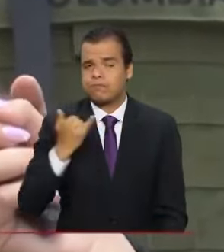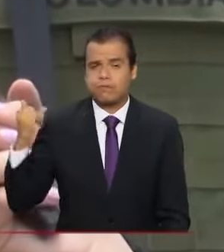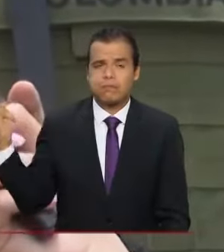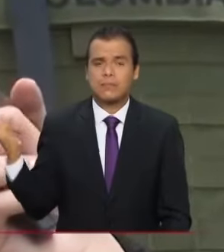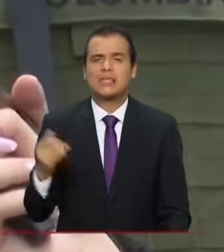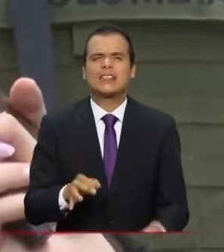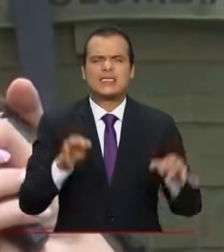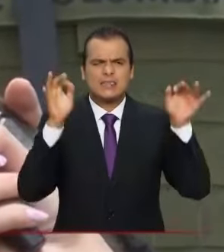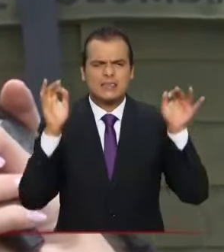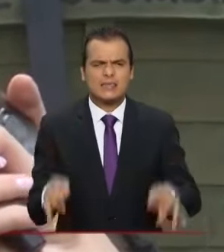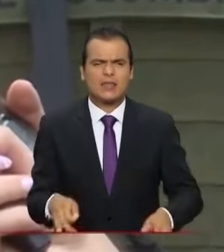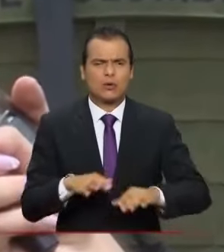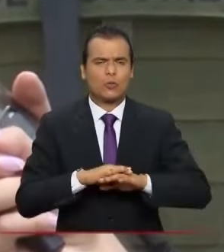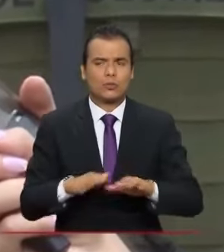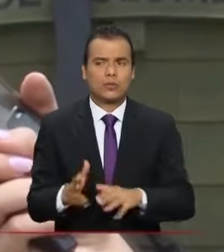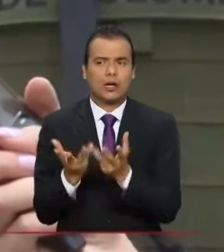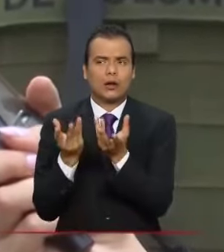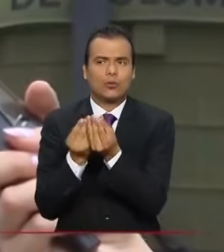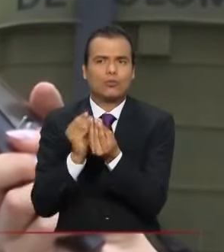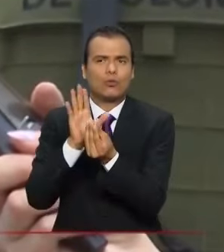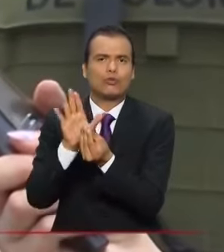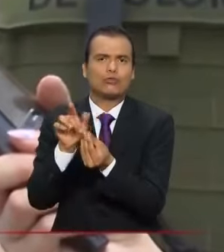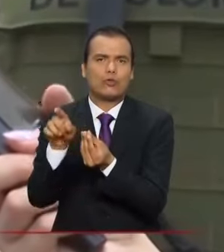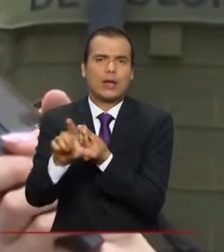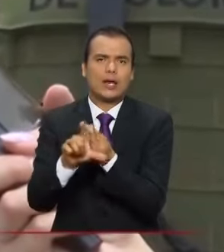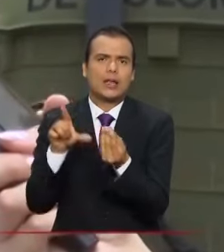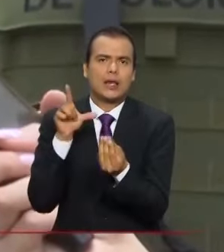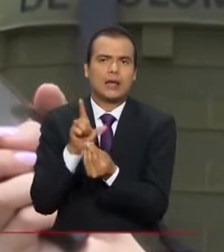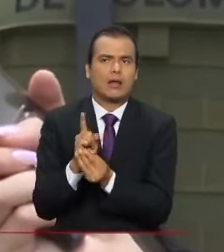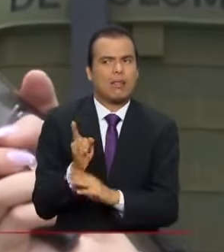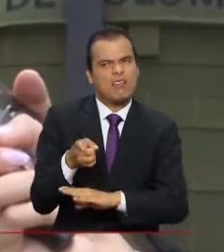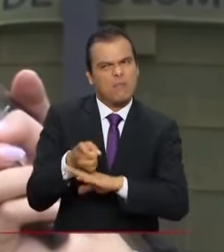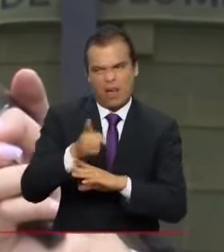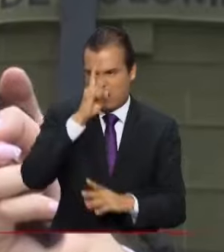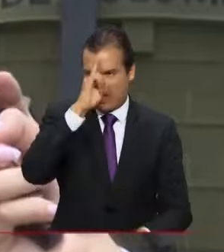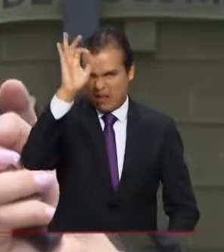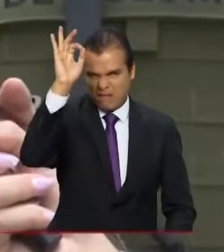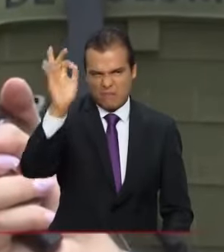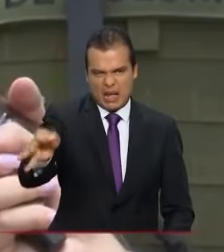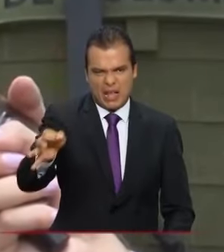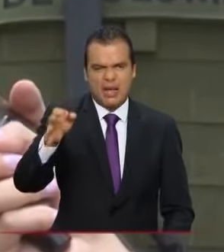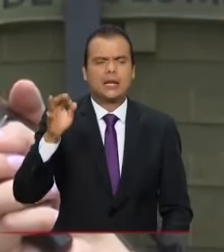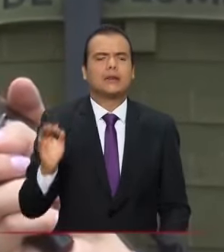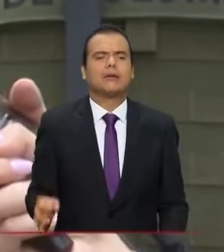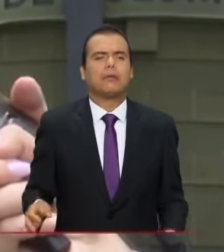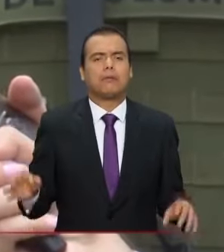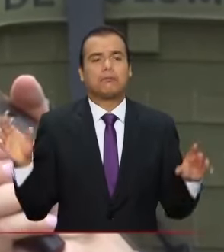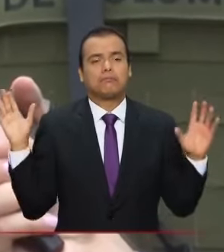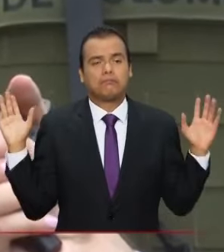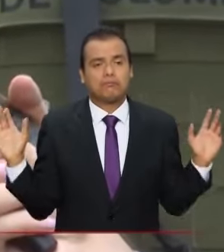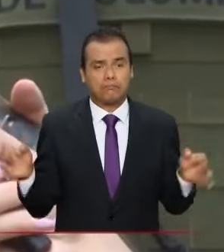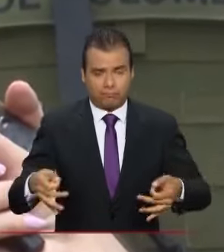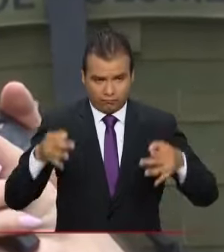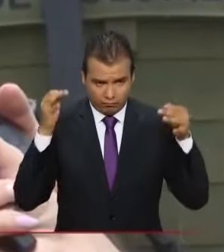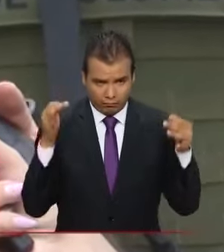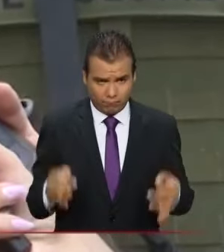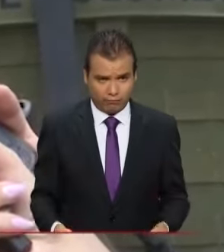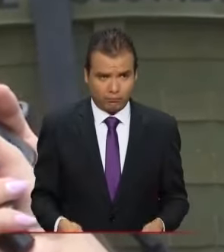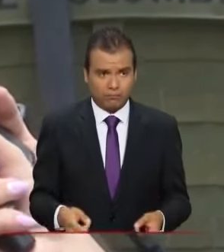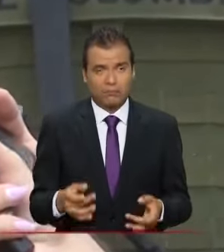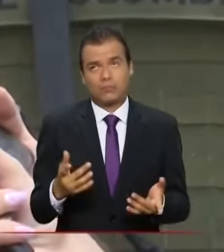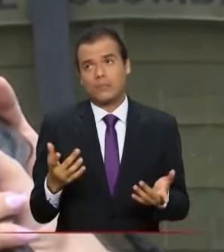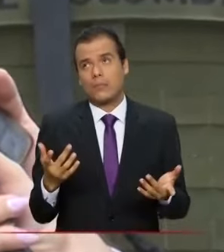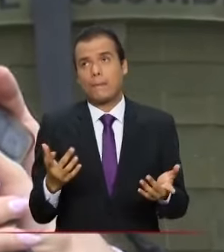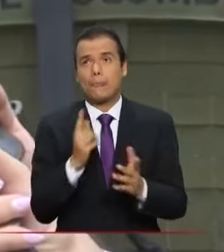que esa organización diga, amenace o luego afirme que no va a ser, independientemente de